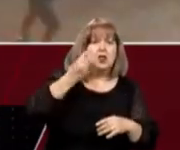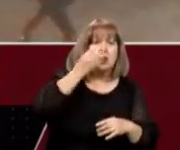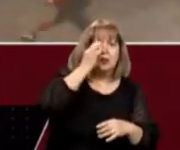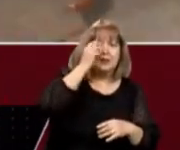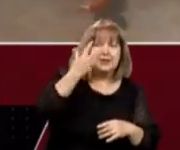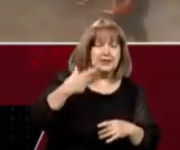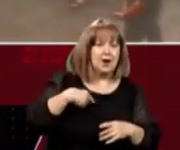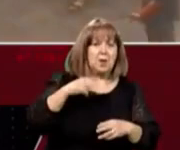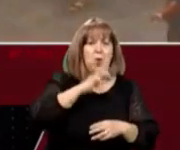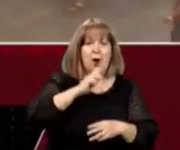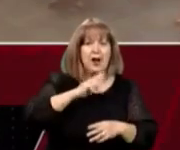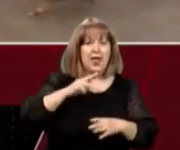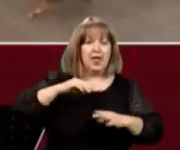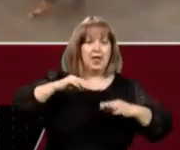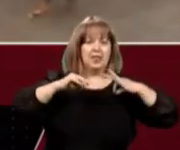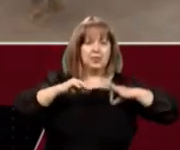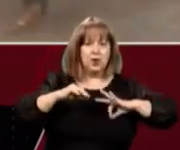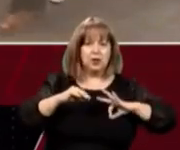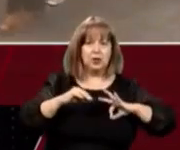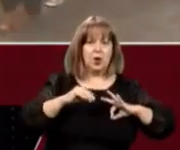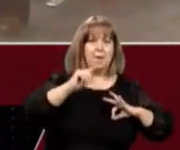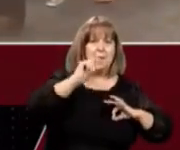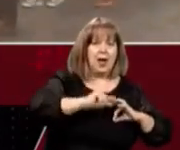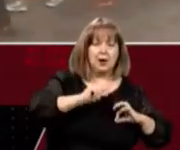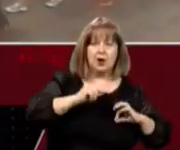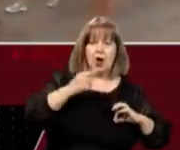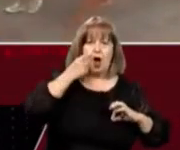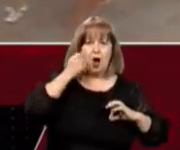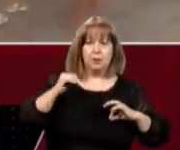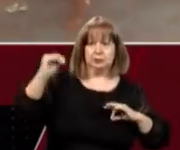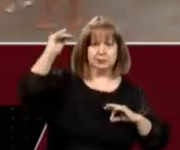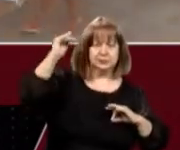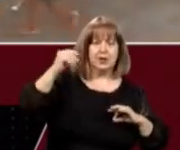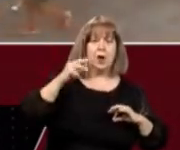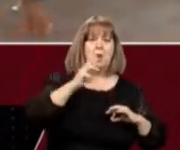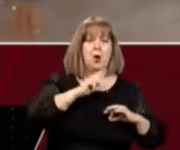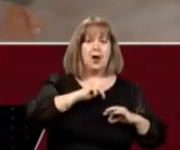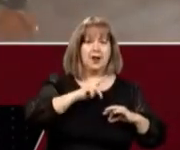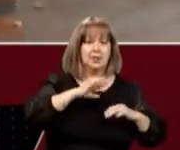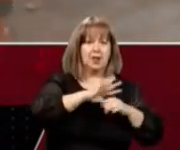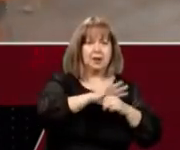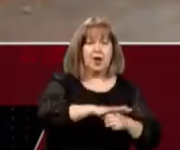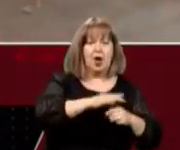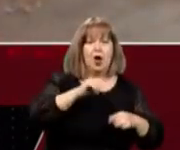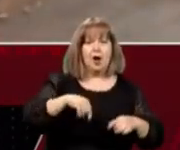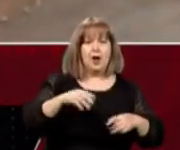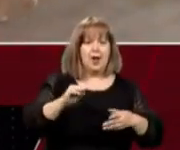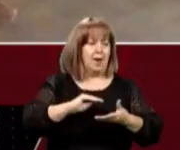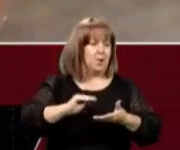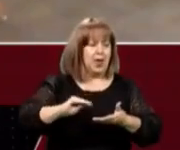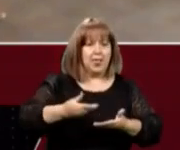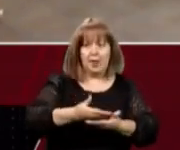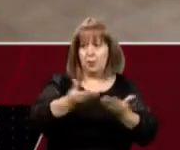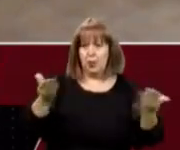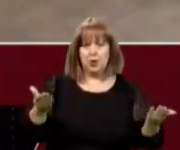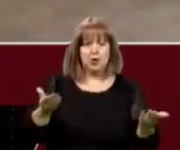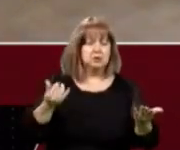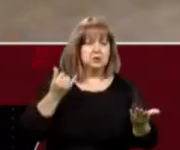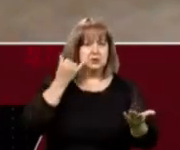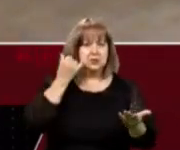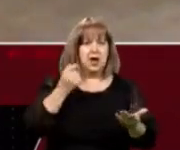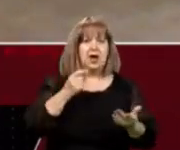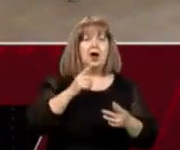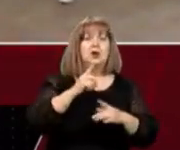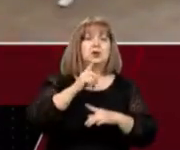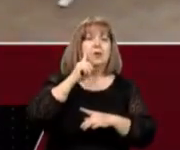tenemos mujeres que cobran muchísimo menos que los hombres, mujeres que están mucho más precarizadas, hoy empleadas públicas que están con un ítem